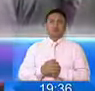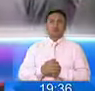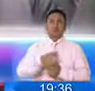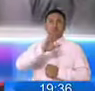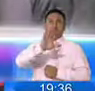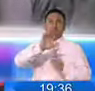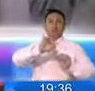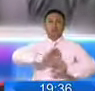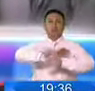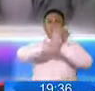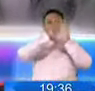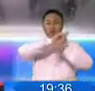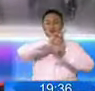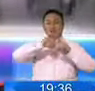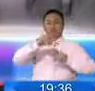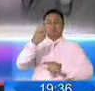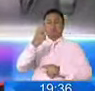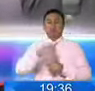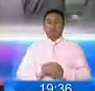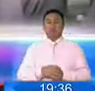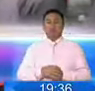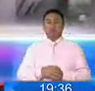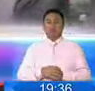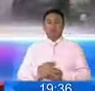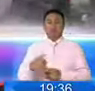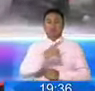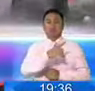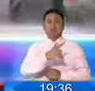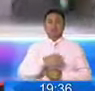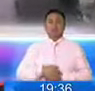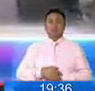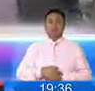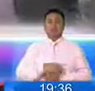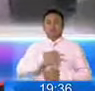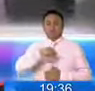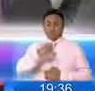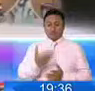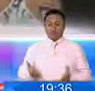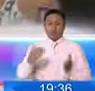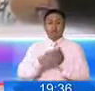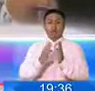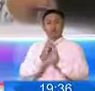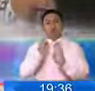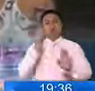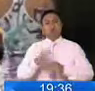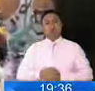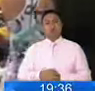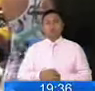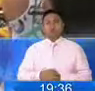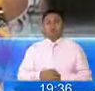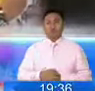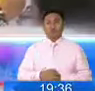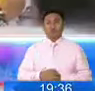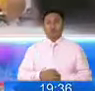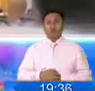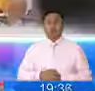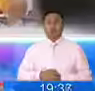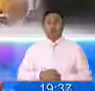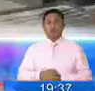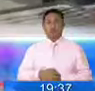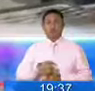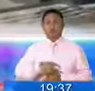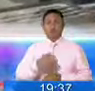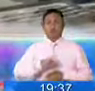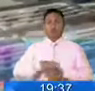5 de la mañana una fila hasta las 2. Siendo ecuatoriano, allá en el lado del Ecuador. Y ahorita aquí otra vez haciendo film. Bastante, pero supuestamente porque la frontera estaba cerrada estos